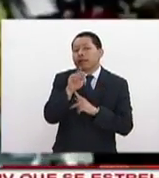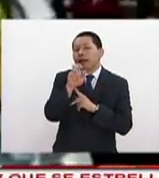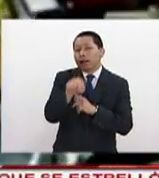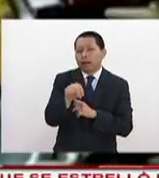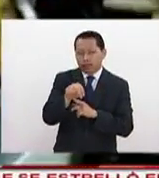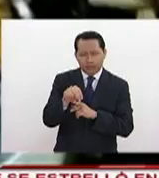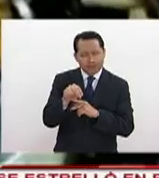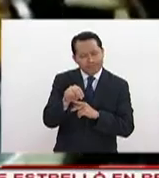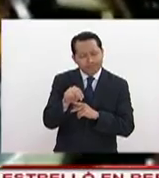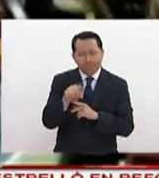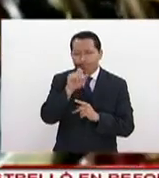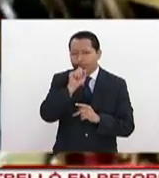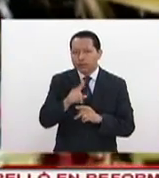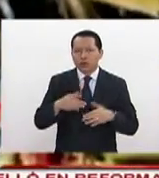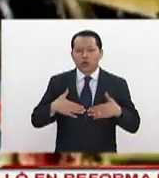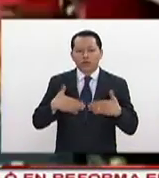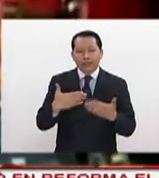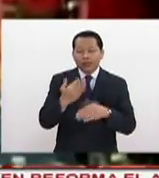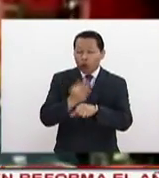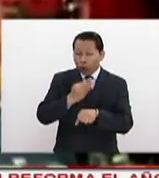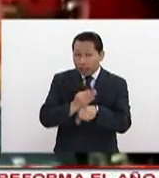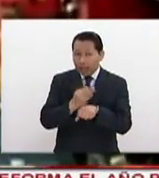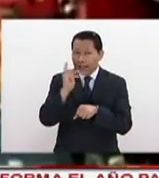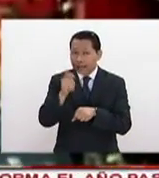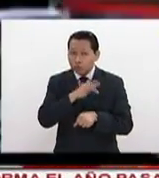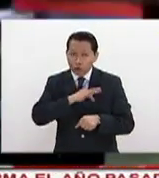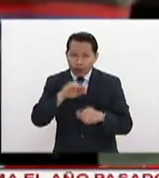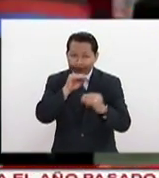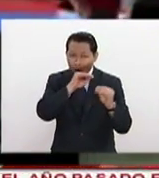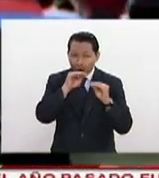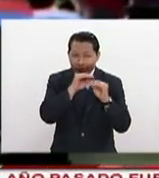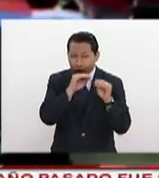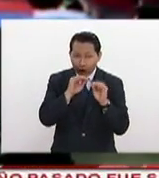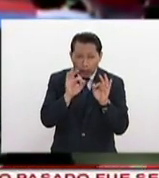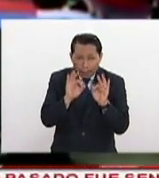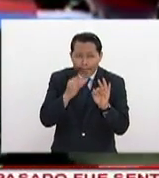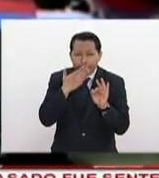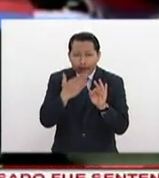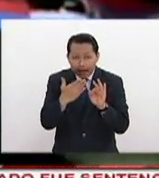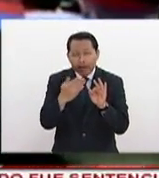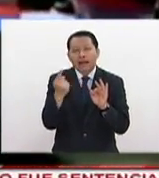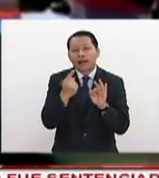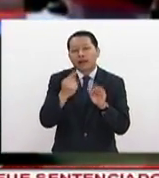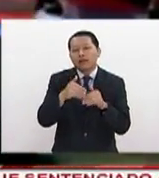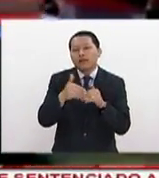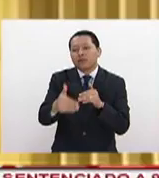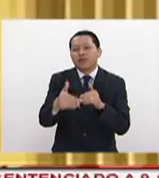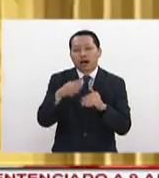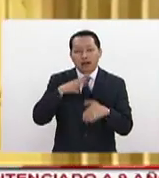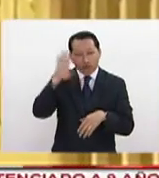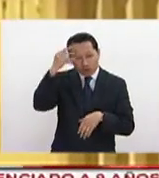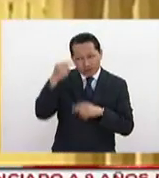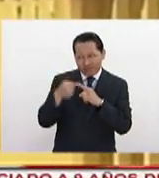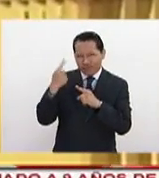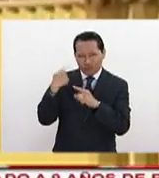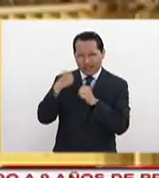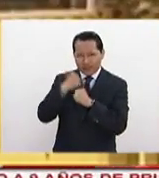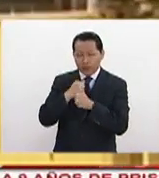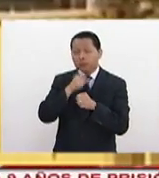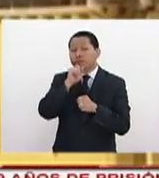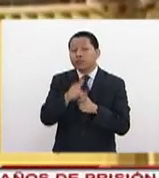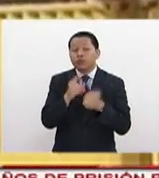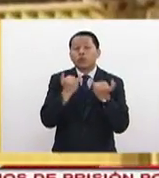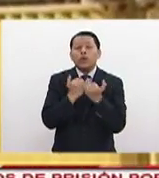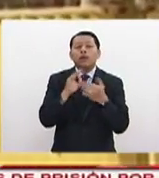y confió que en este momento es más probable una negociación exitosa que al inicio de la administración de Donald Trump hace un año. El